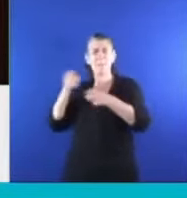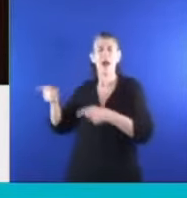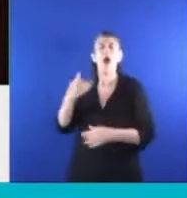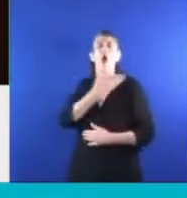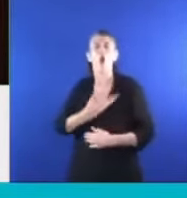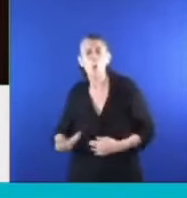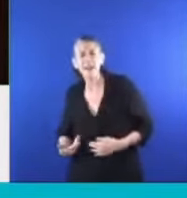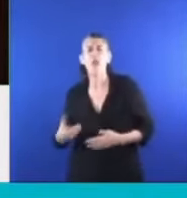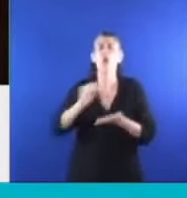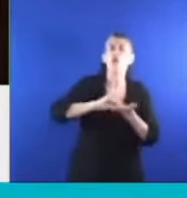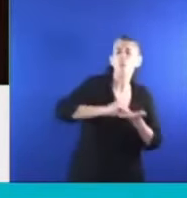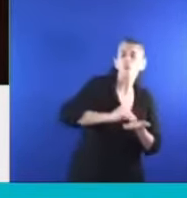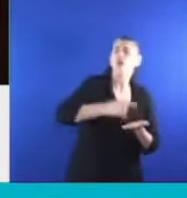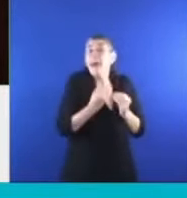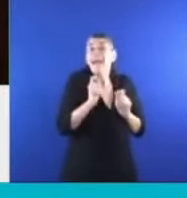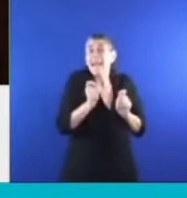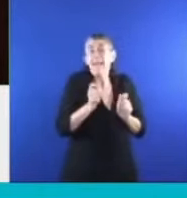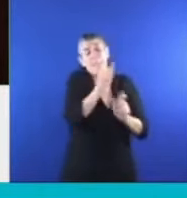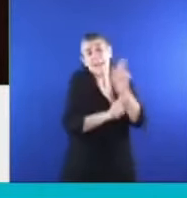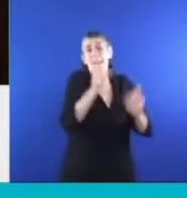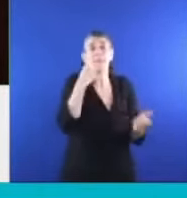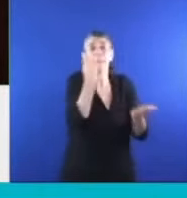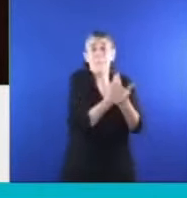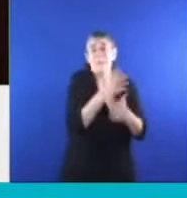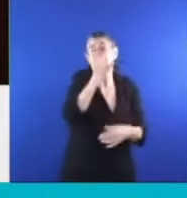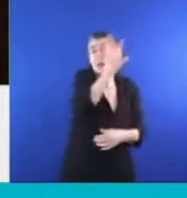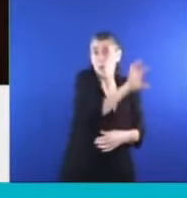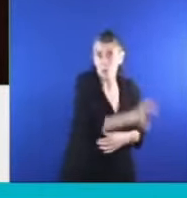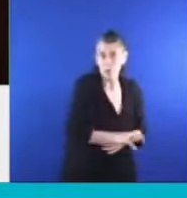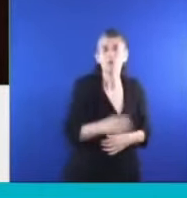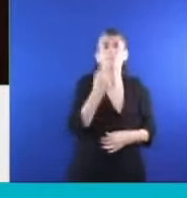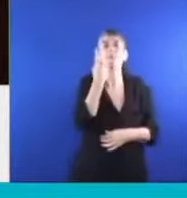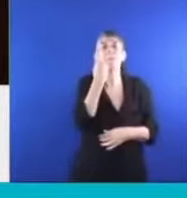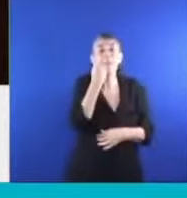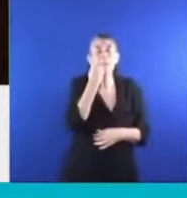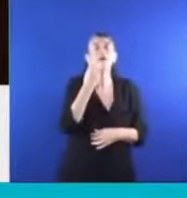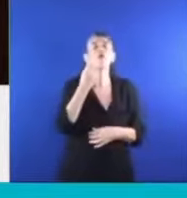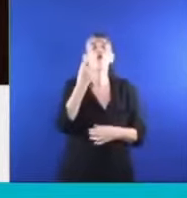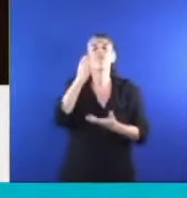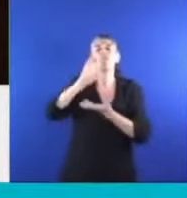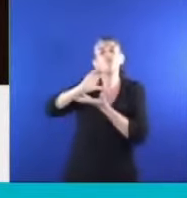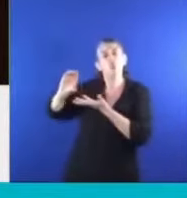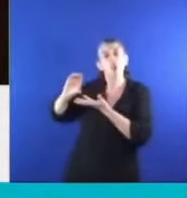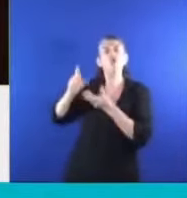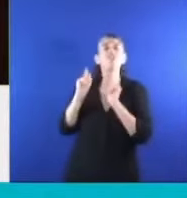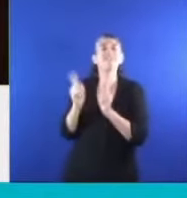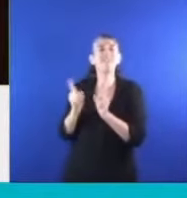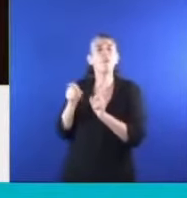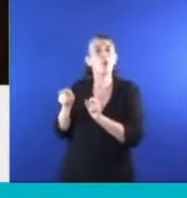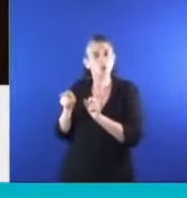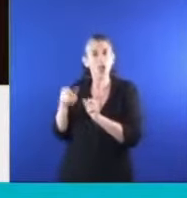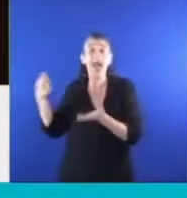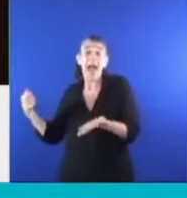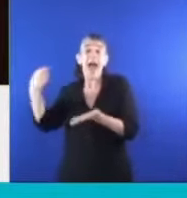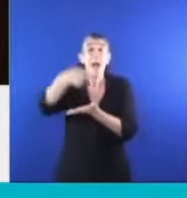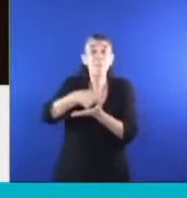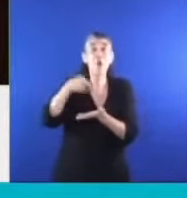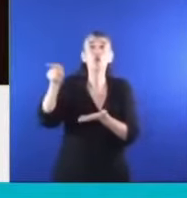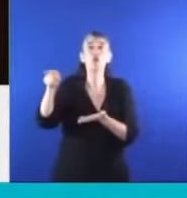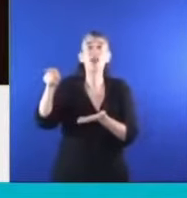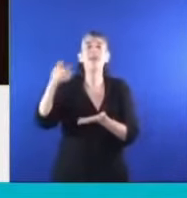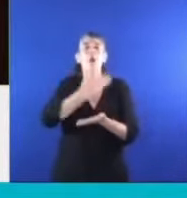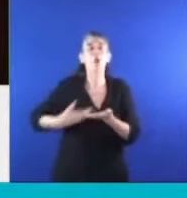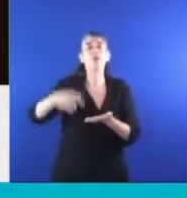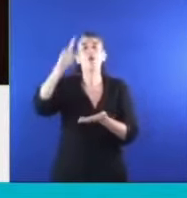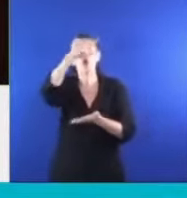y senadores, de todos los signos políticos. Recortó primero el Fondo de Incentivo Docente, que es un aporte del Gobierno Nacional que existe desde el año